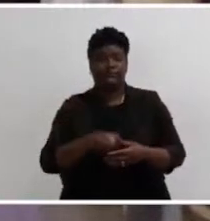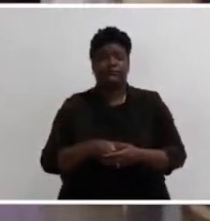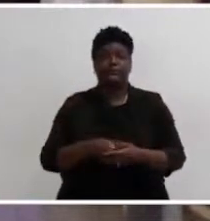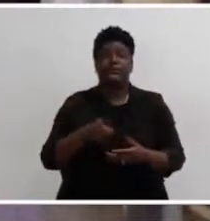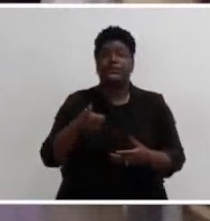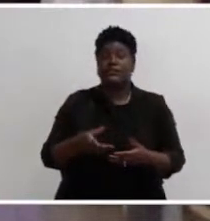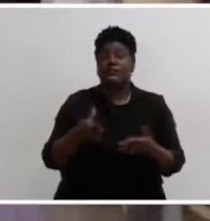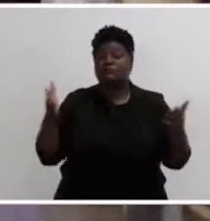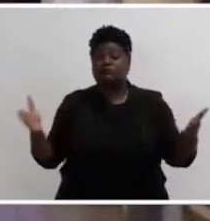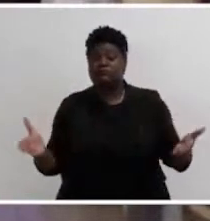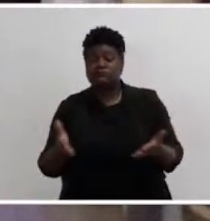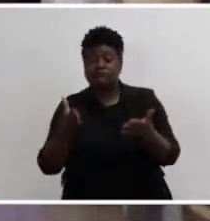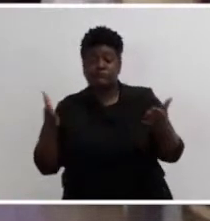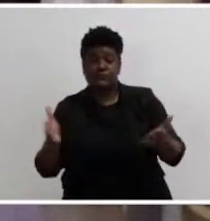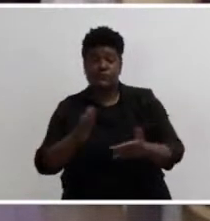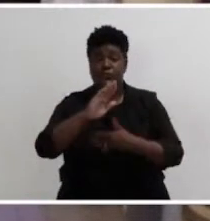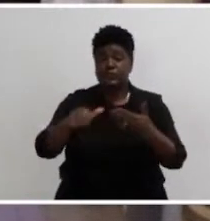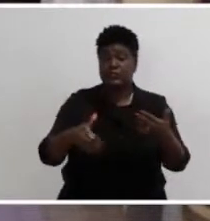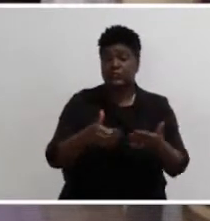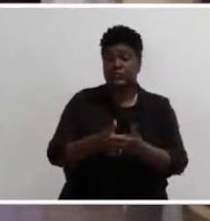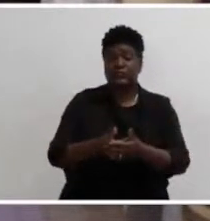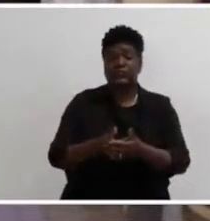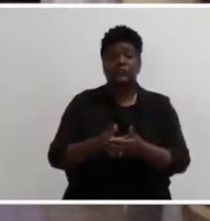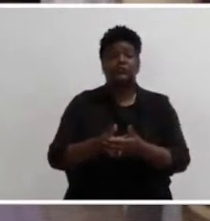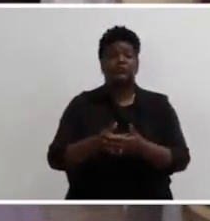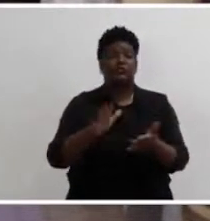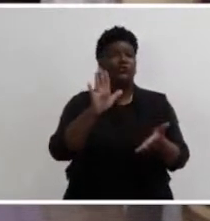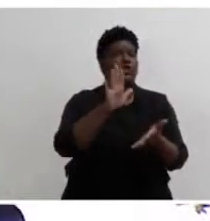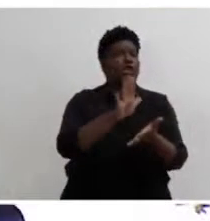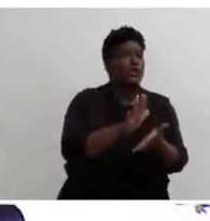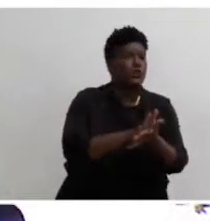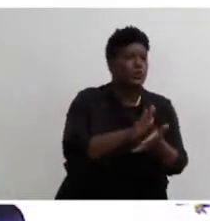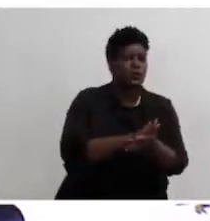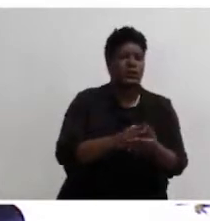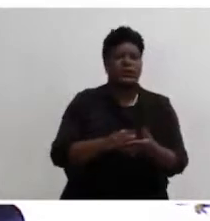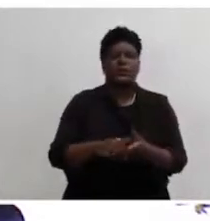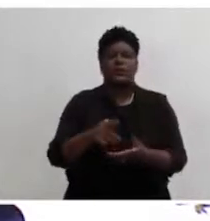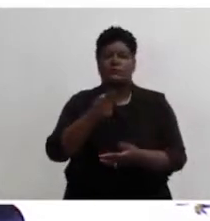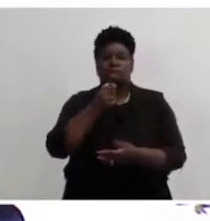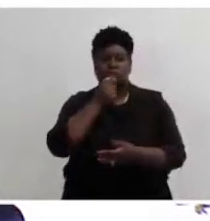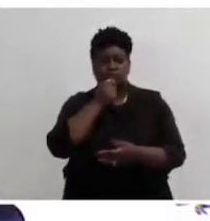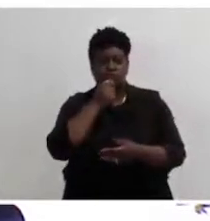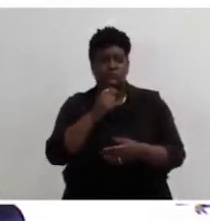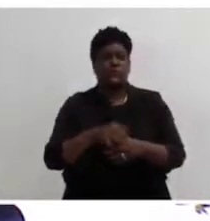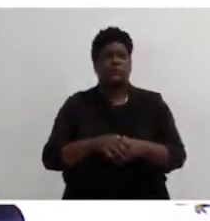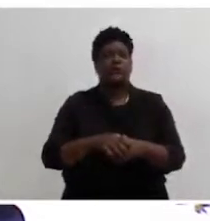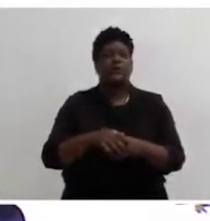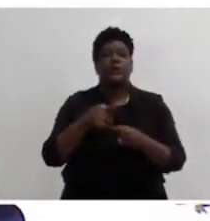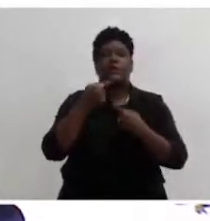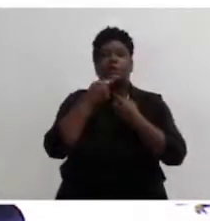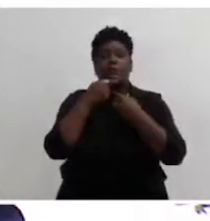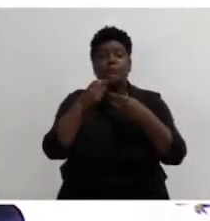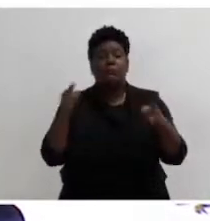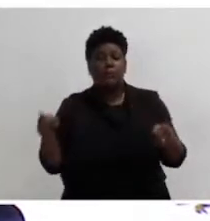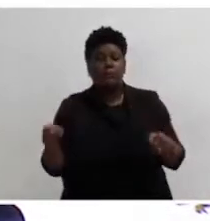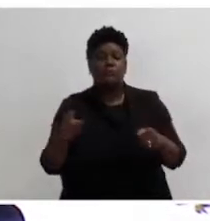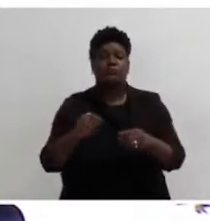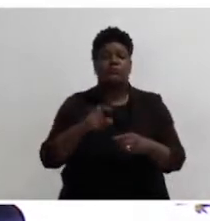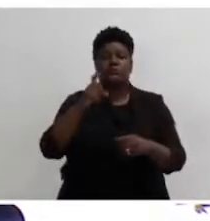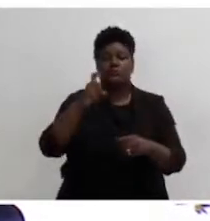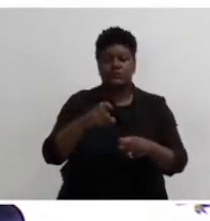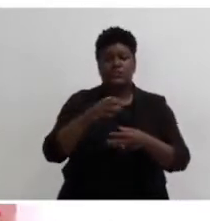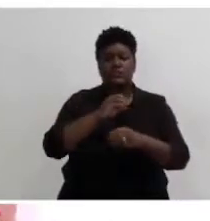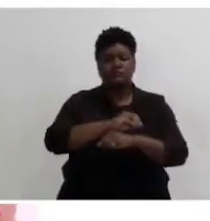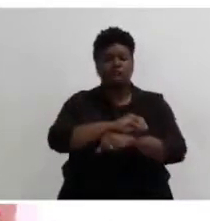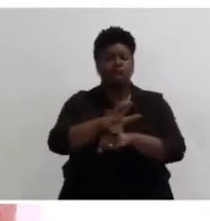a unirse en un esfuerzo conjunto para posicionar la República Dominicana como un destino estratégico y competitivo en el mercado